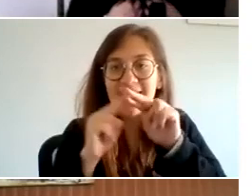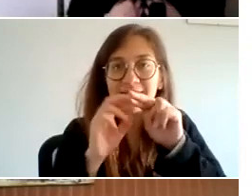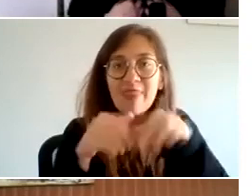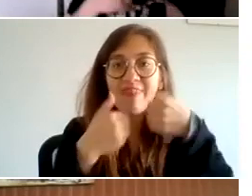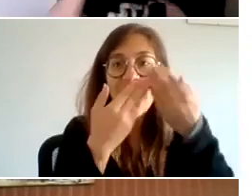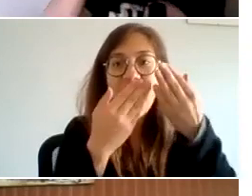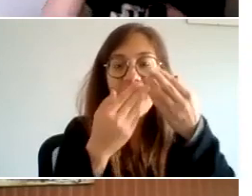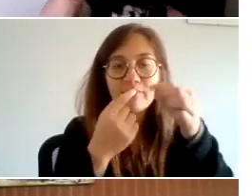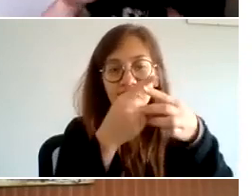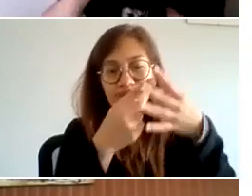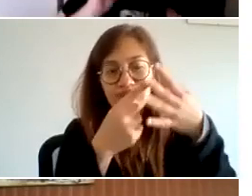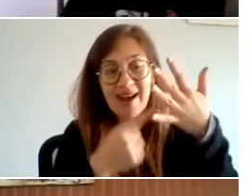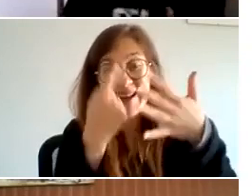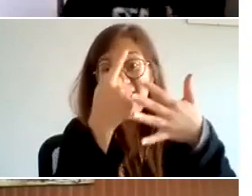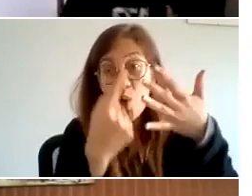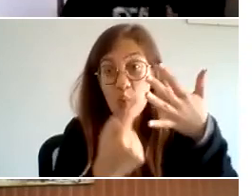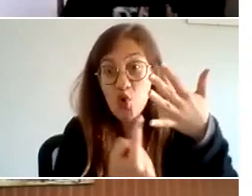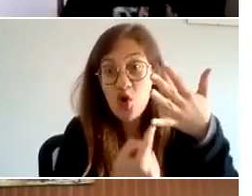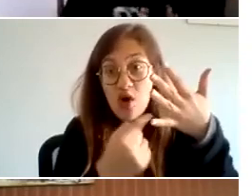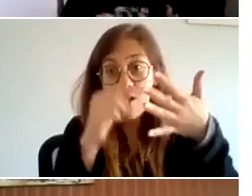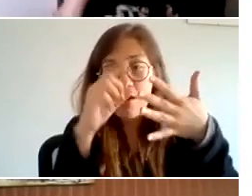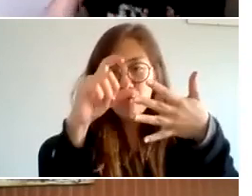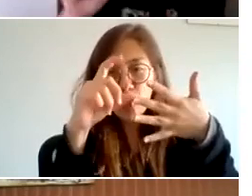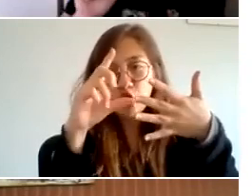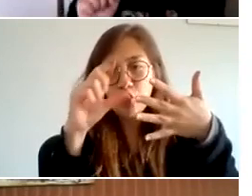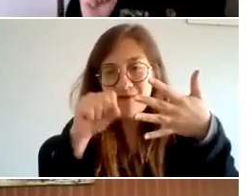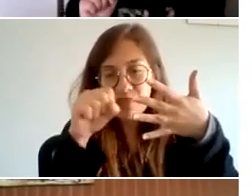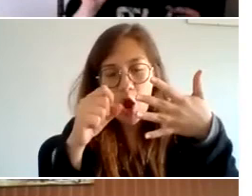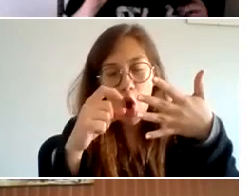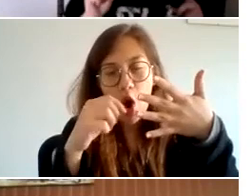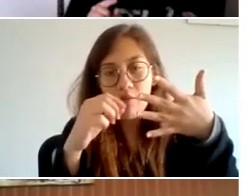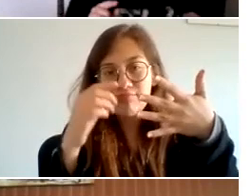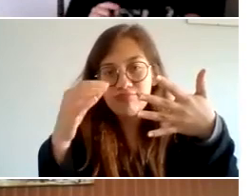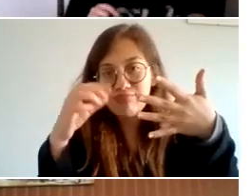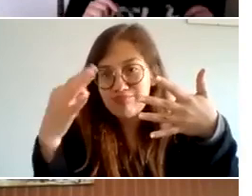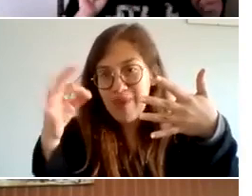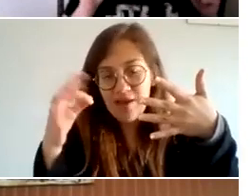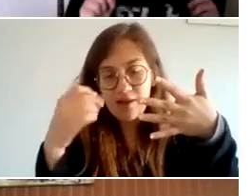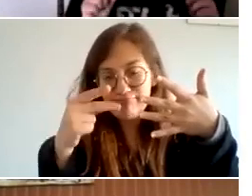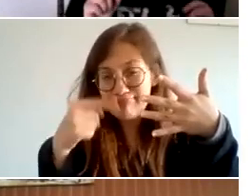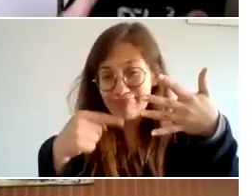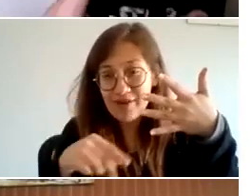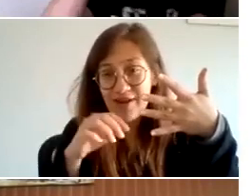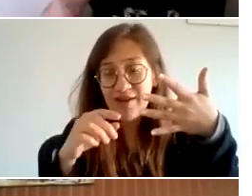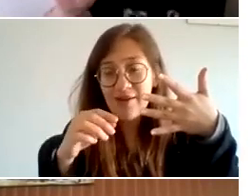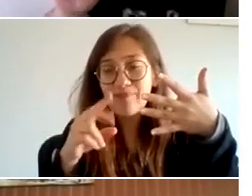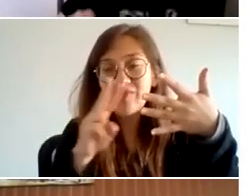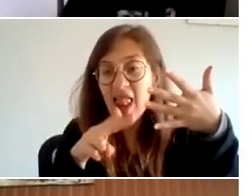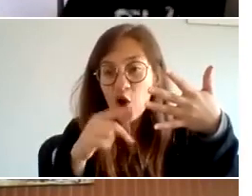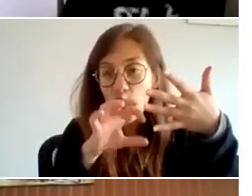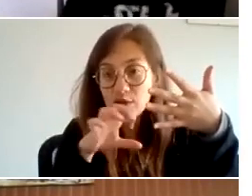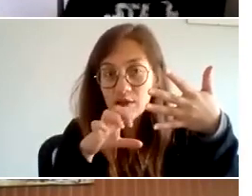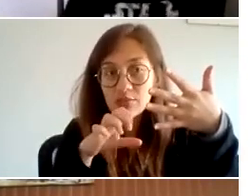pregunten yo sepa dónde está ese artículo y lo puedo ir a buscar. Esa es la indexación. Yo lo ordeno y lo puedo ir a